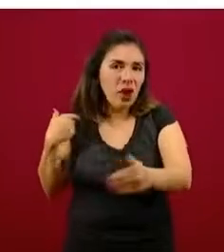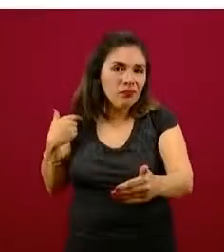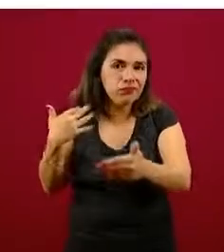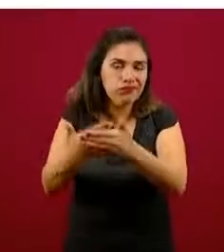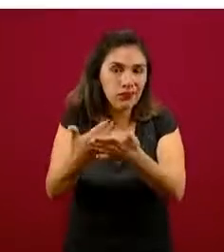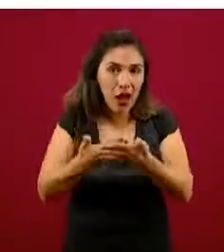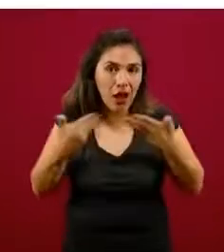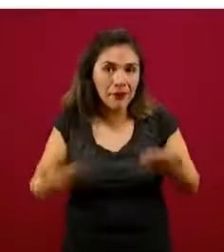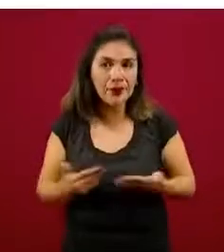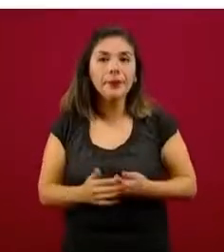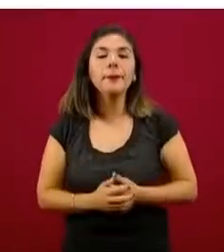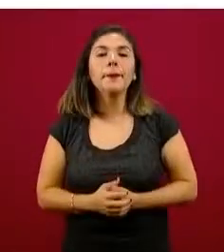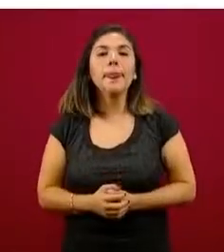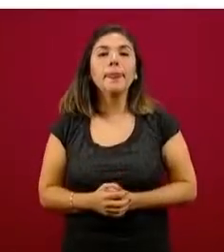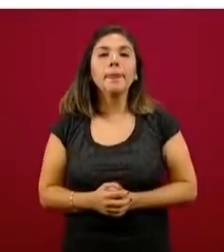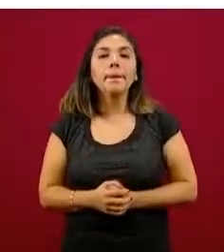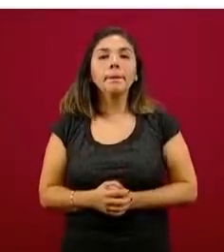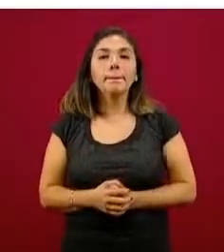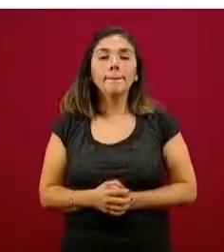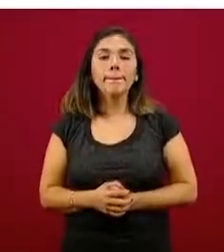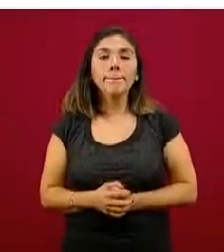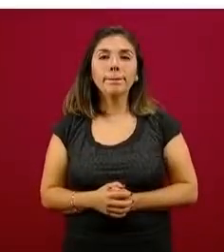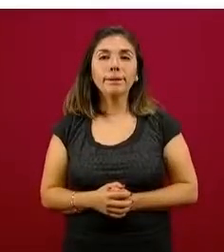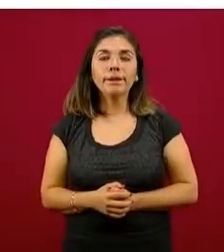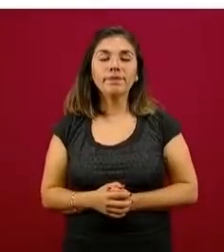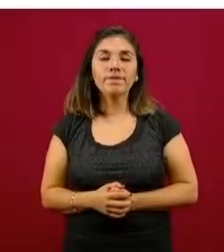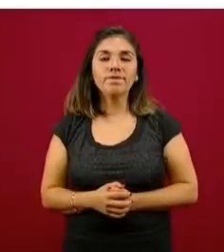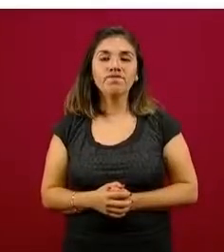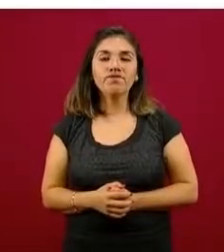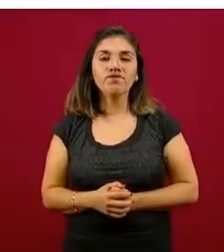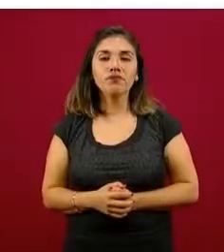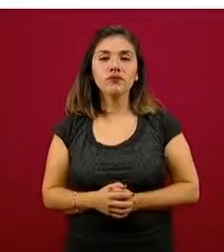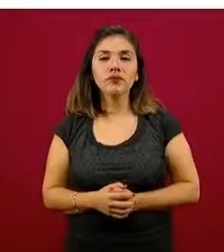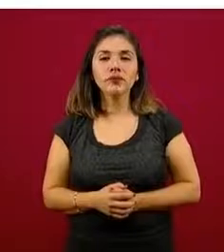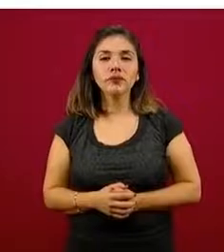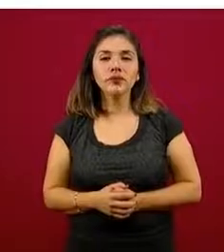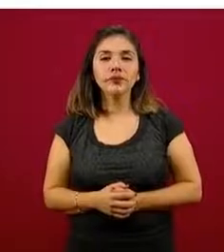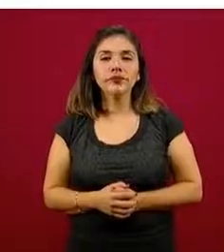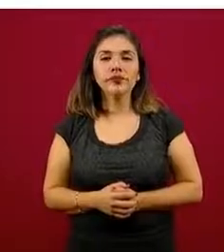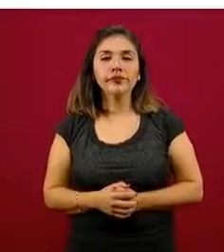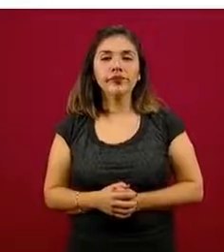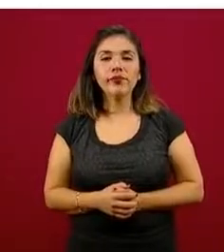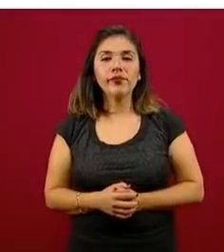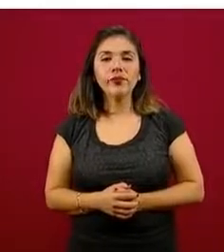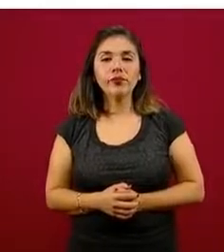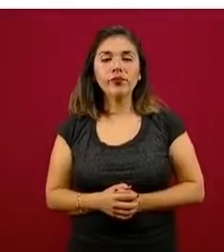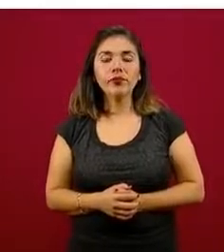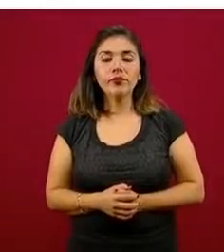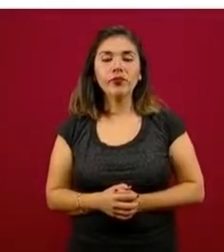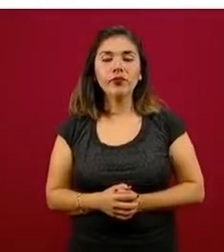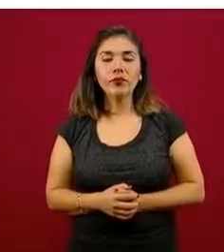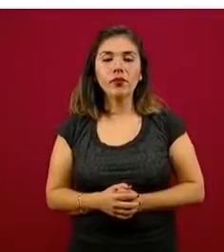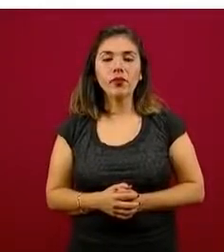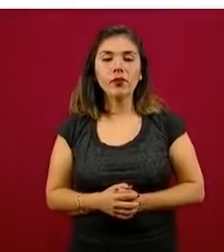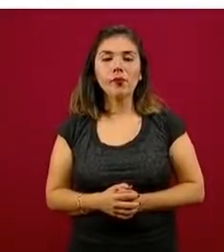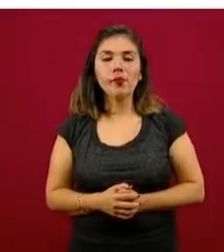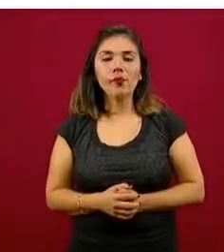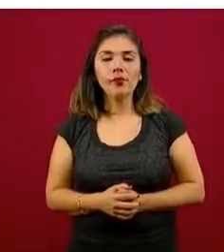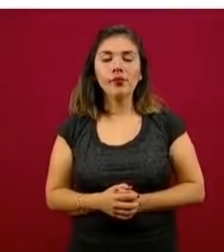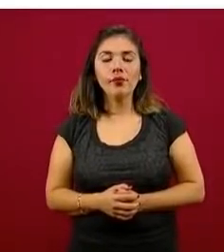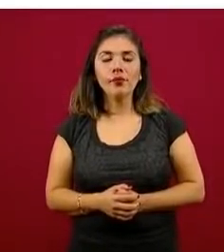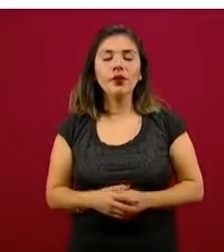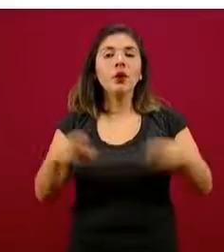hasta el momento confirmados. Veamos la siguiente diapositiva. La distribución de